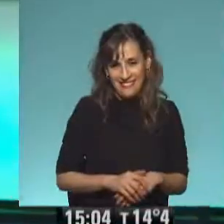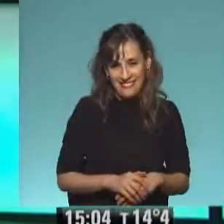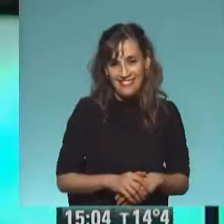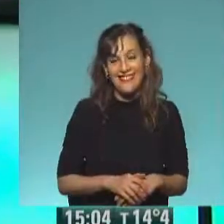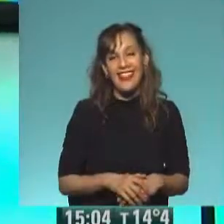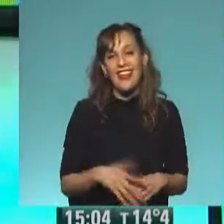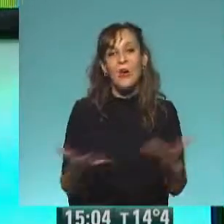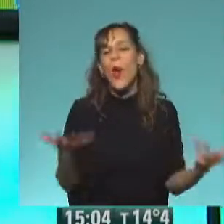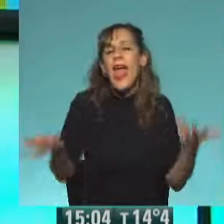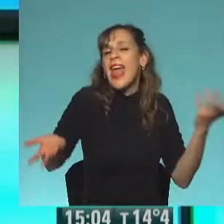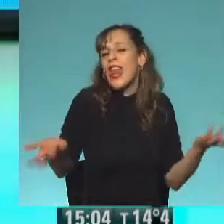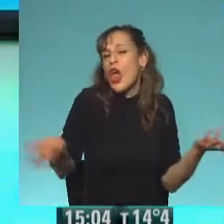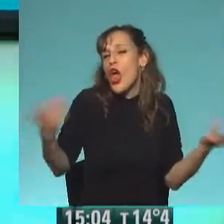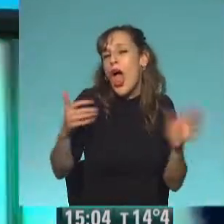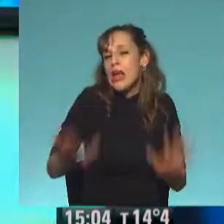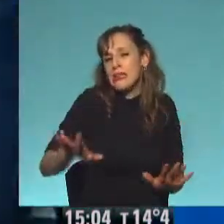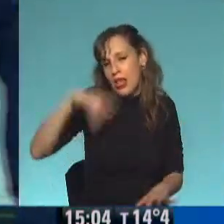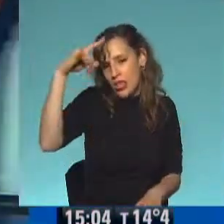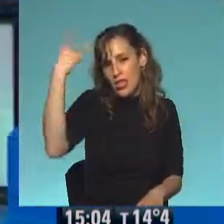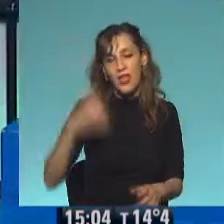improvisamos con el permiso